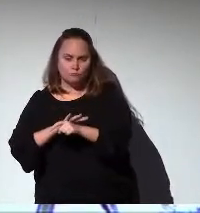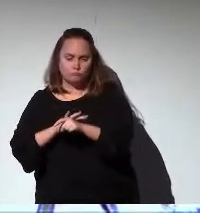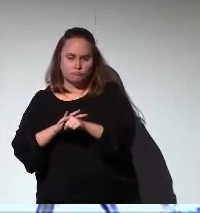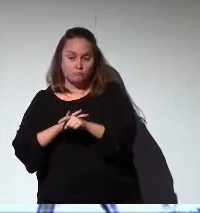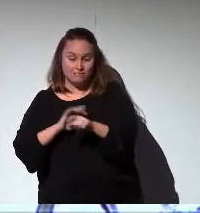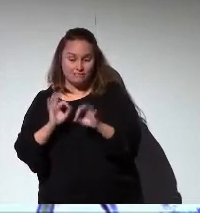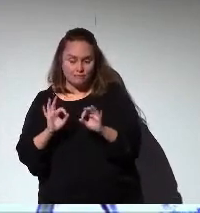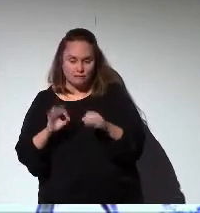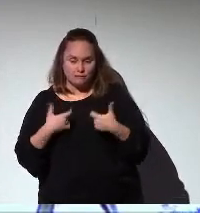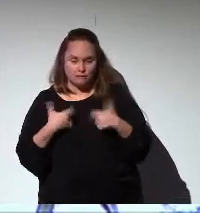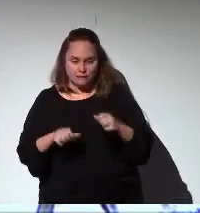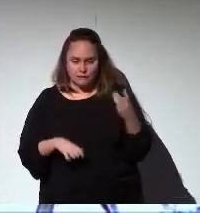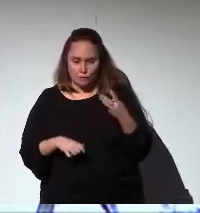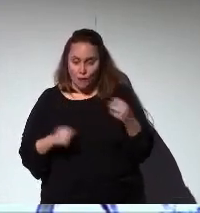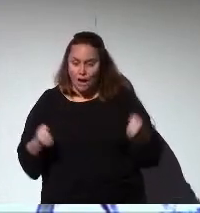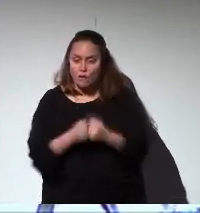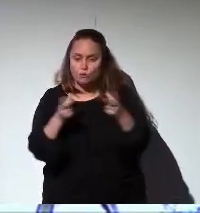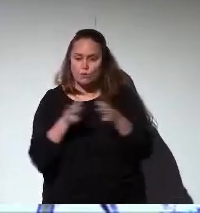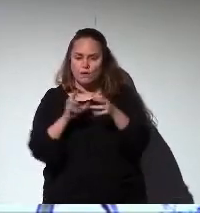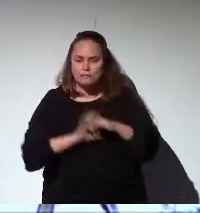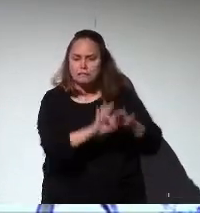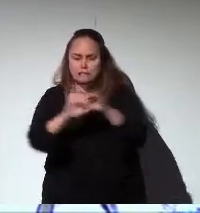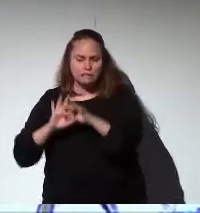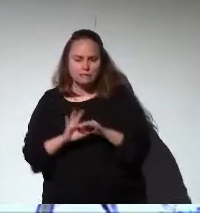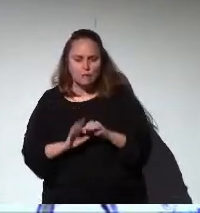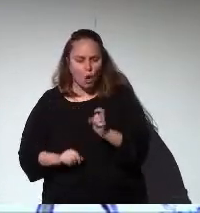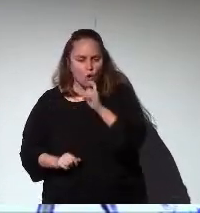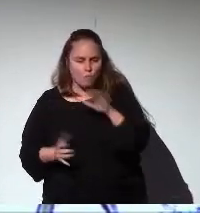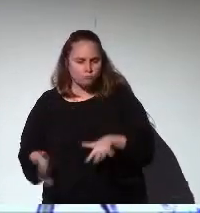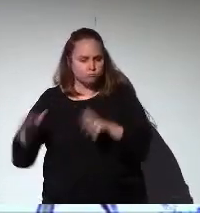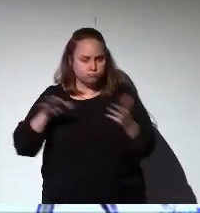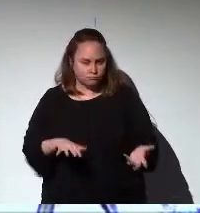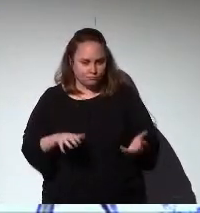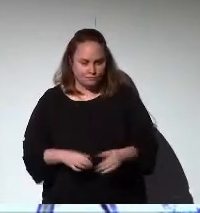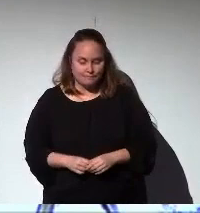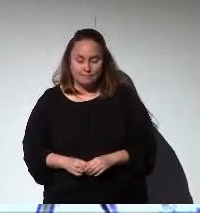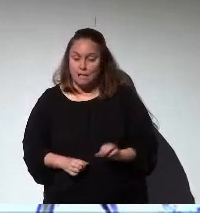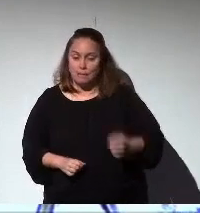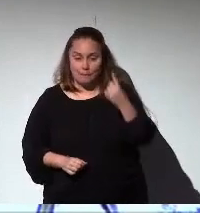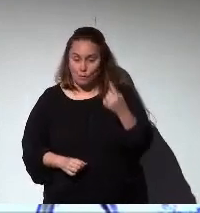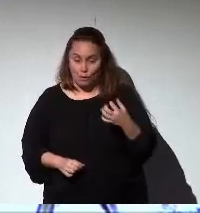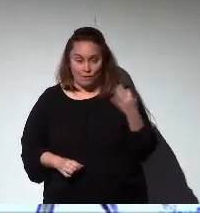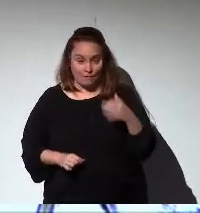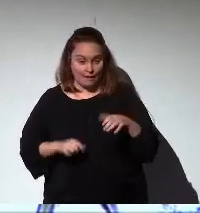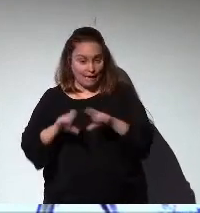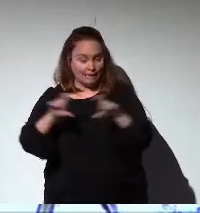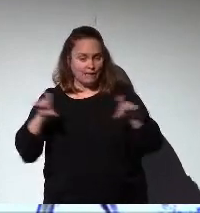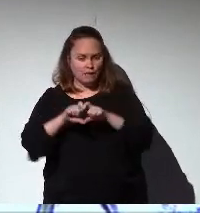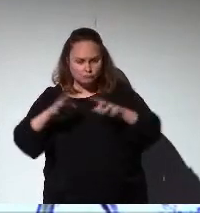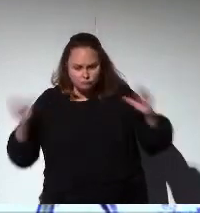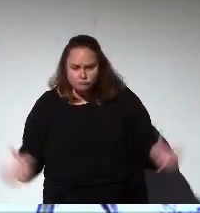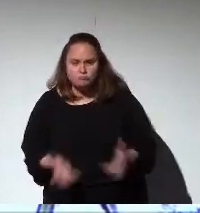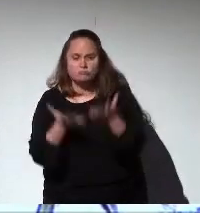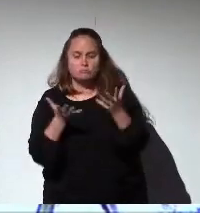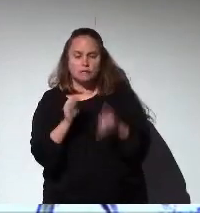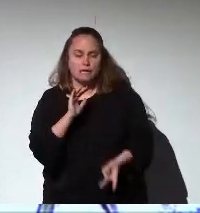del tercer sector de acción social. Por un lado, potenciar siempre desde las entidades el cauce